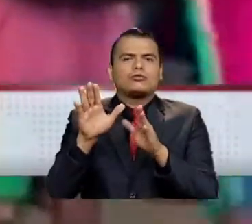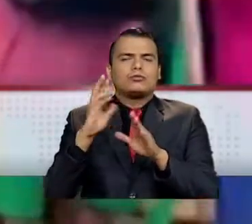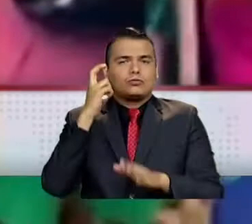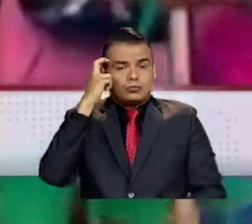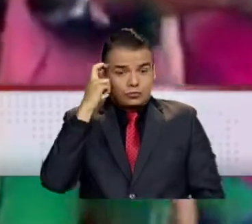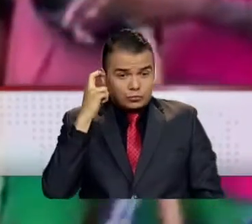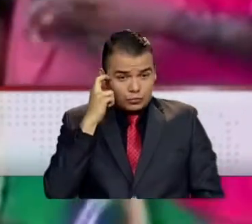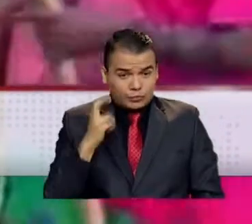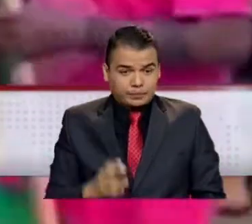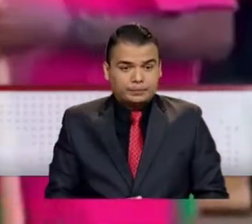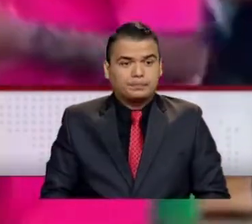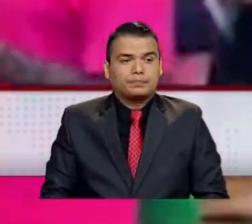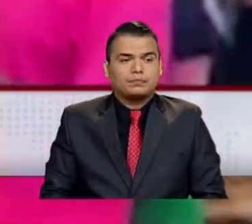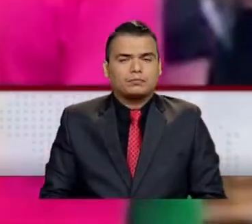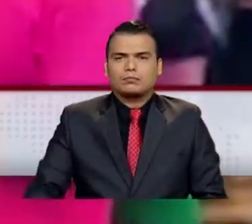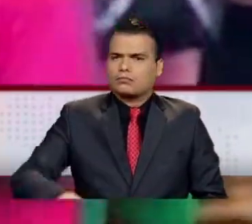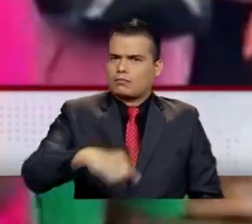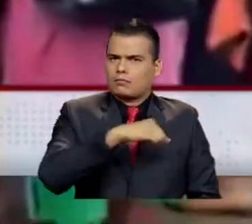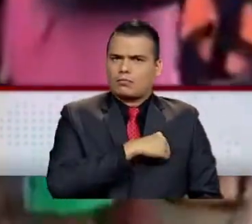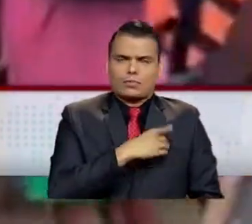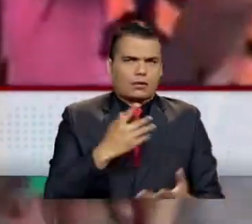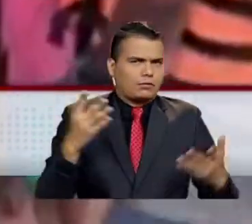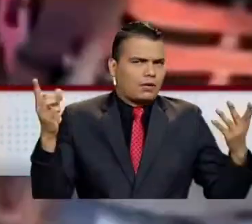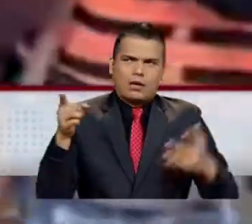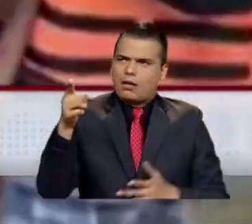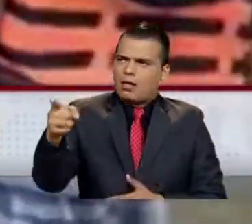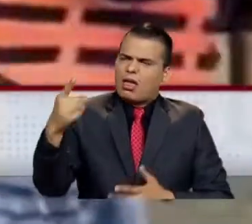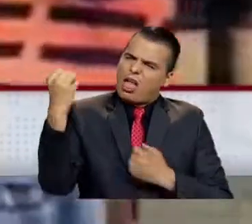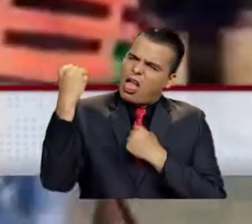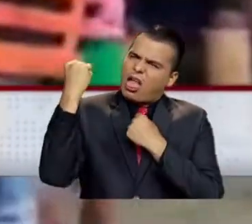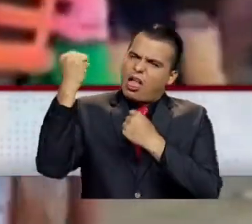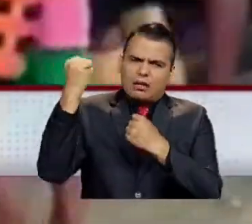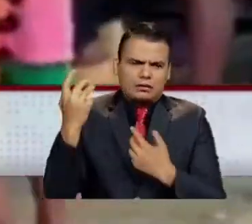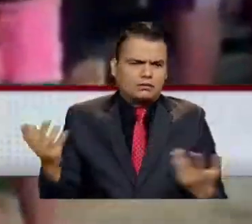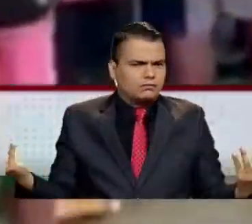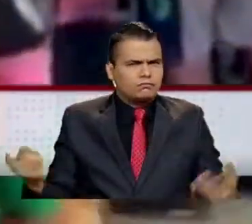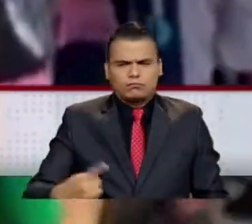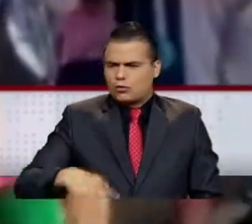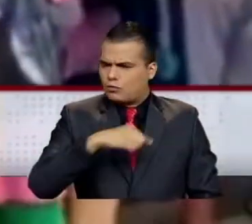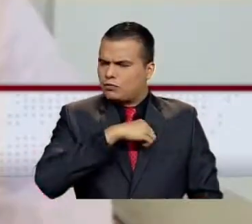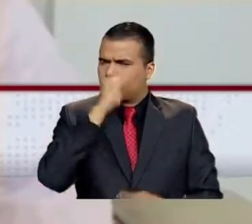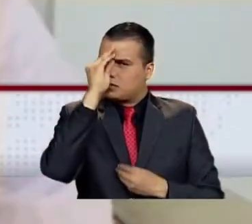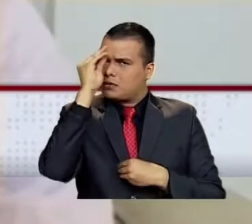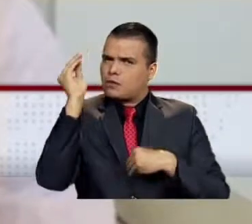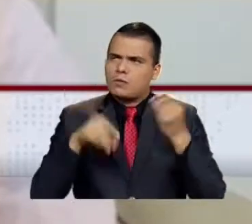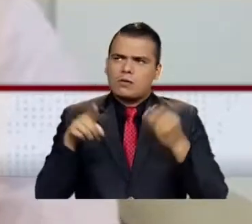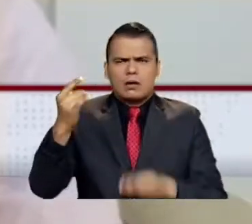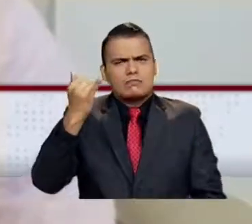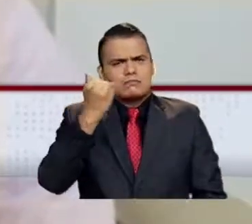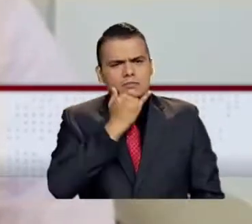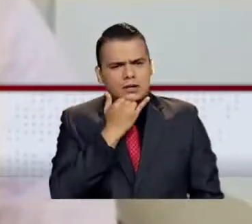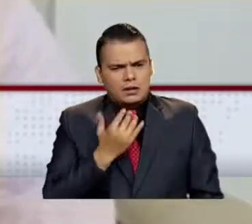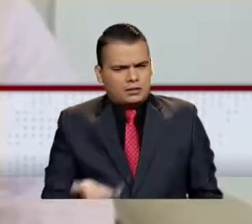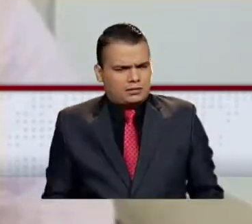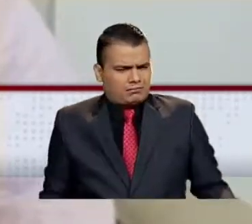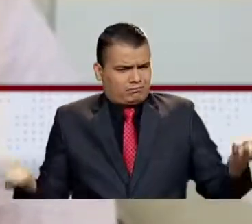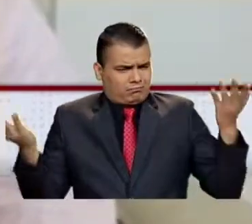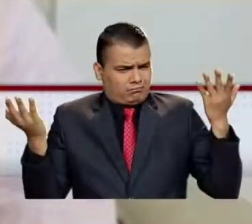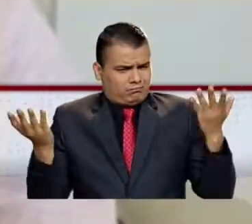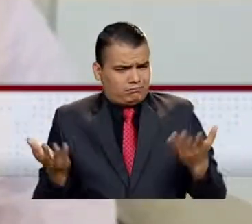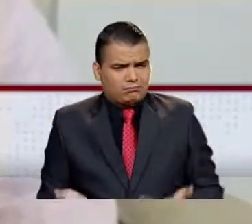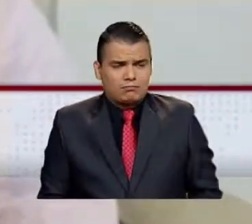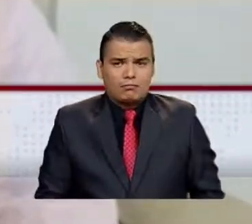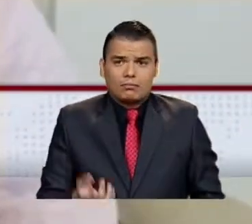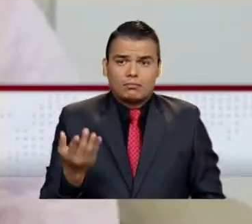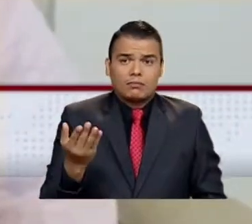rechaza de manera categórica estas vías de hechos estos actos terroristas porque es el término que hay que utilizar porque no hubo ningún tipo